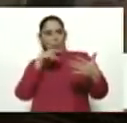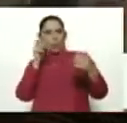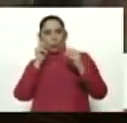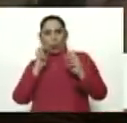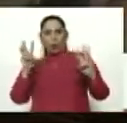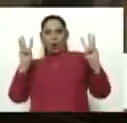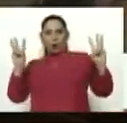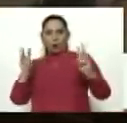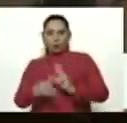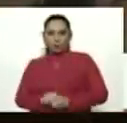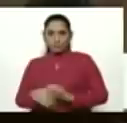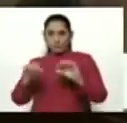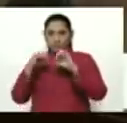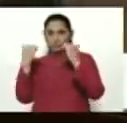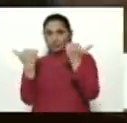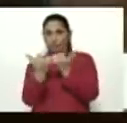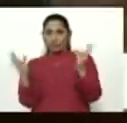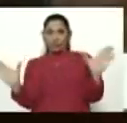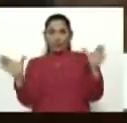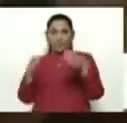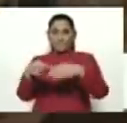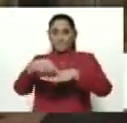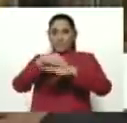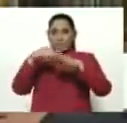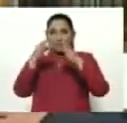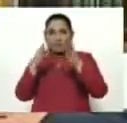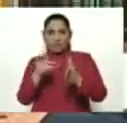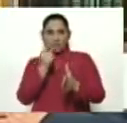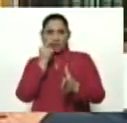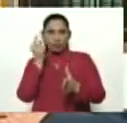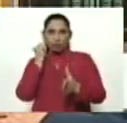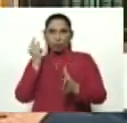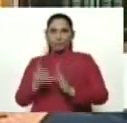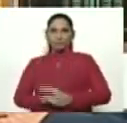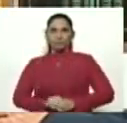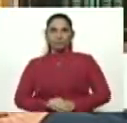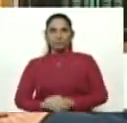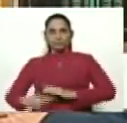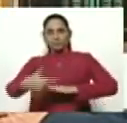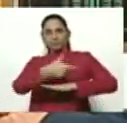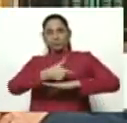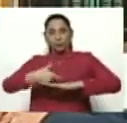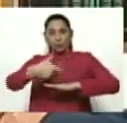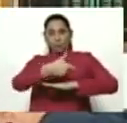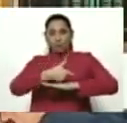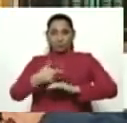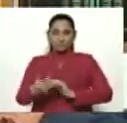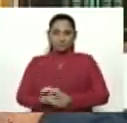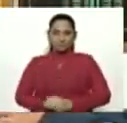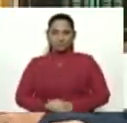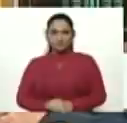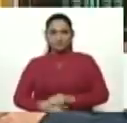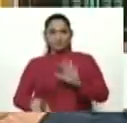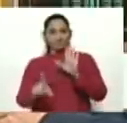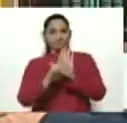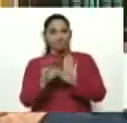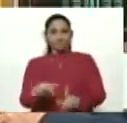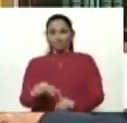de este salón de reuniones de ministros y ministras del gobierno